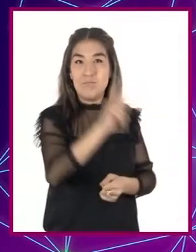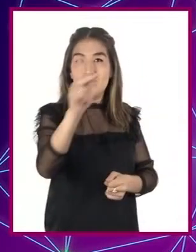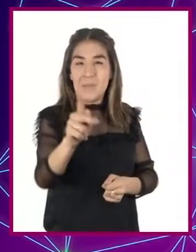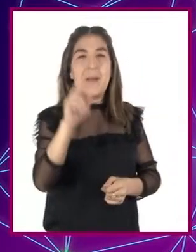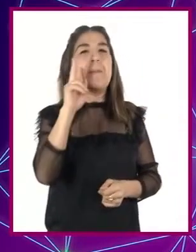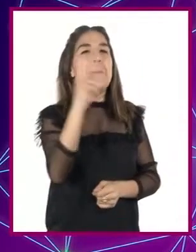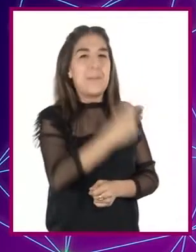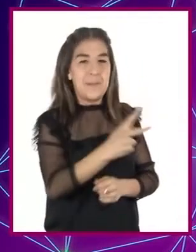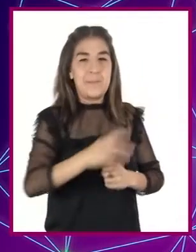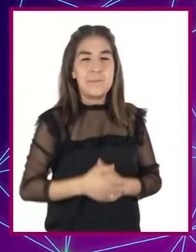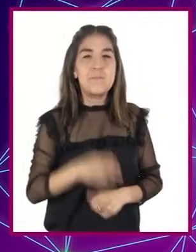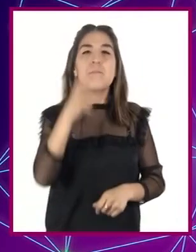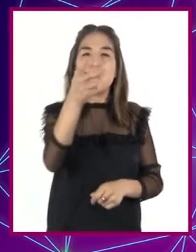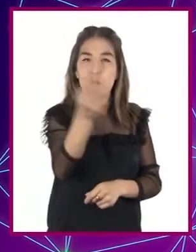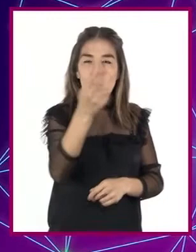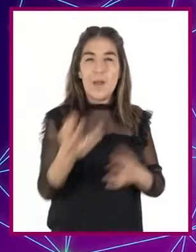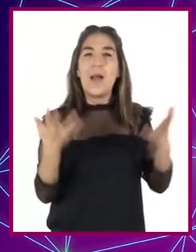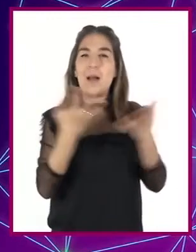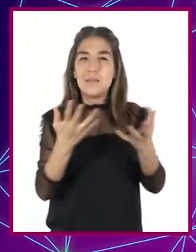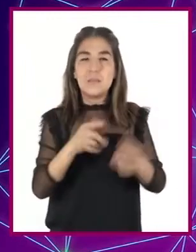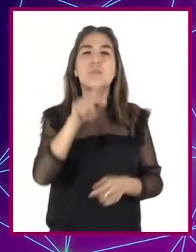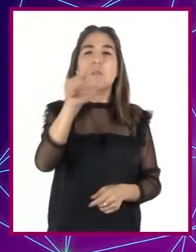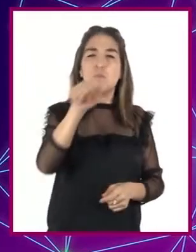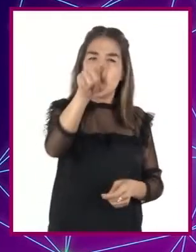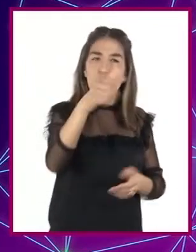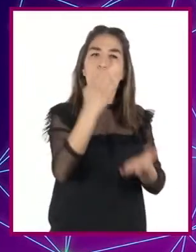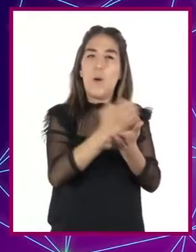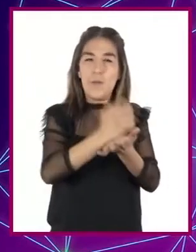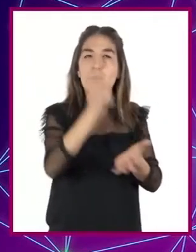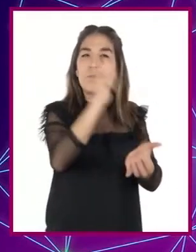obtuvimos con lo que ustedes hicieron y escriban en su